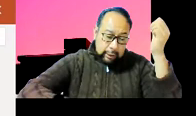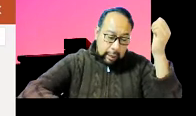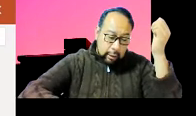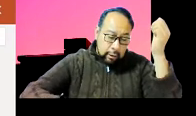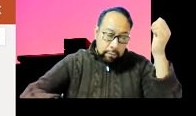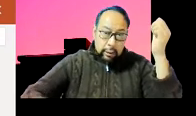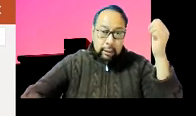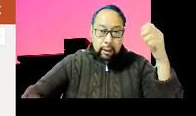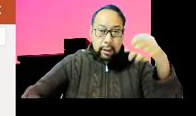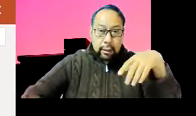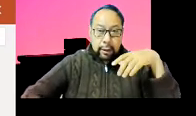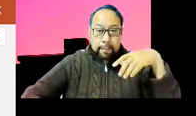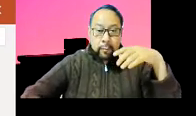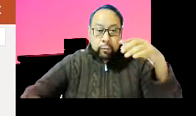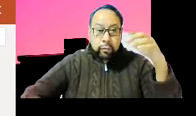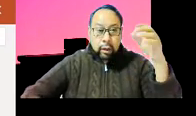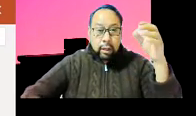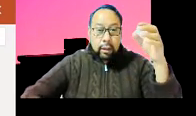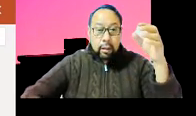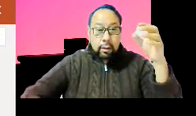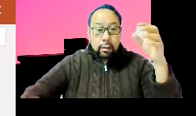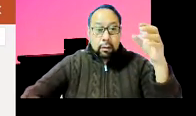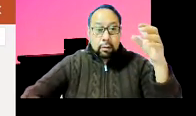la habilidad precisamente